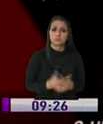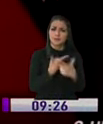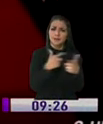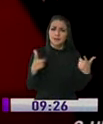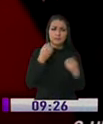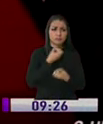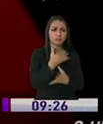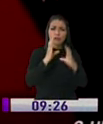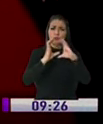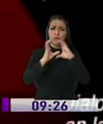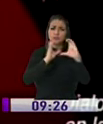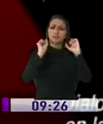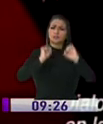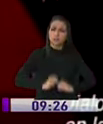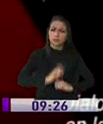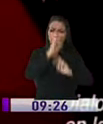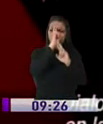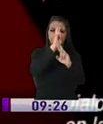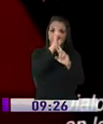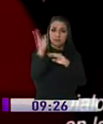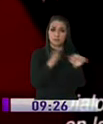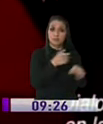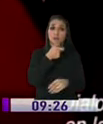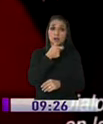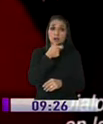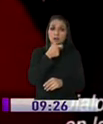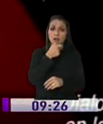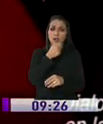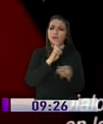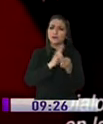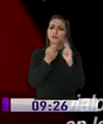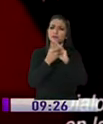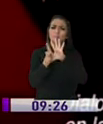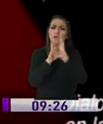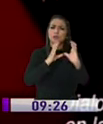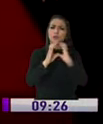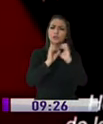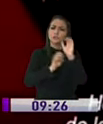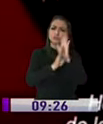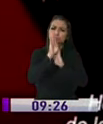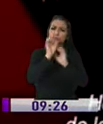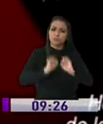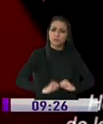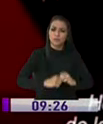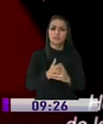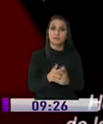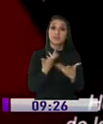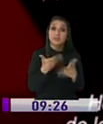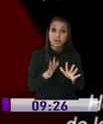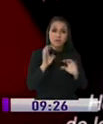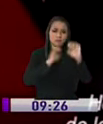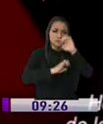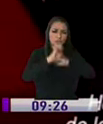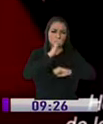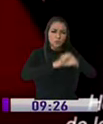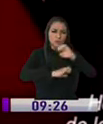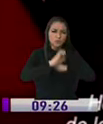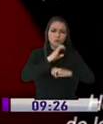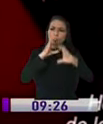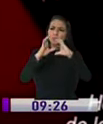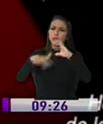libertad de expresión. Dialogamos con los medios para avanzar en la reforma a la ley de comunicación. Hemos hecho una seria evaluación de los medios